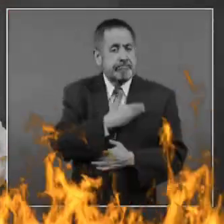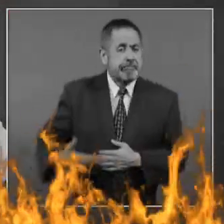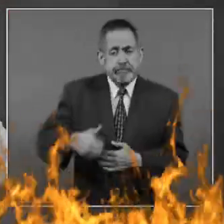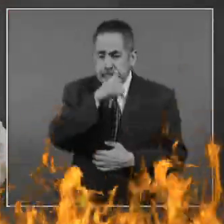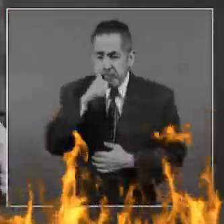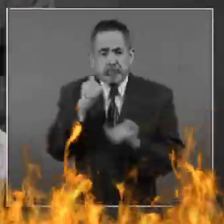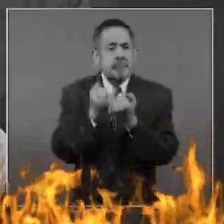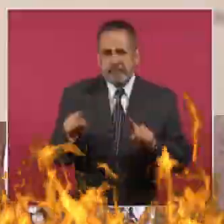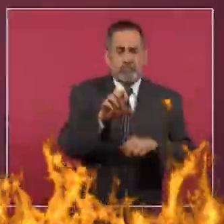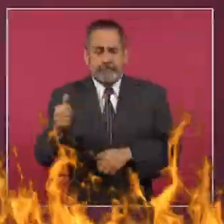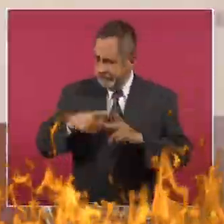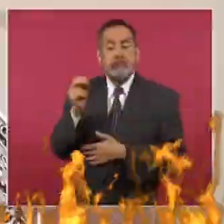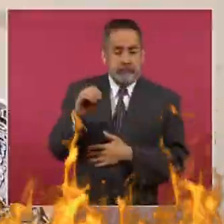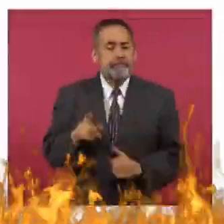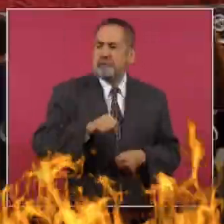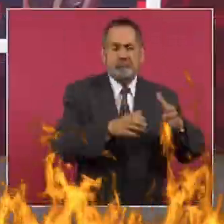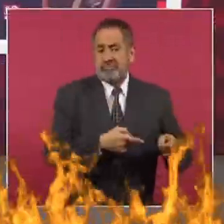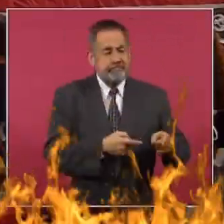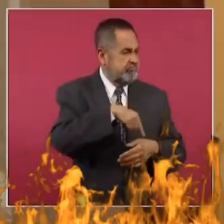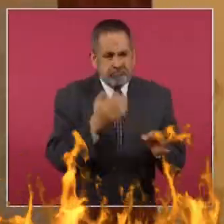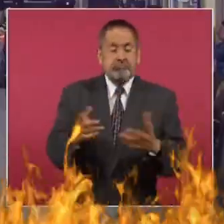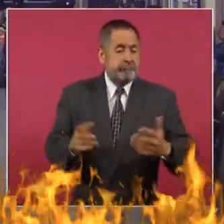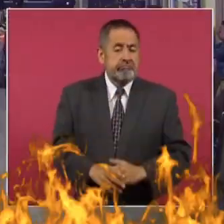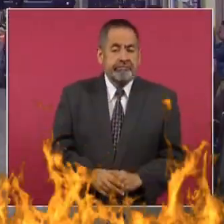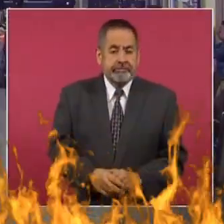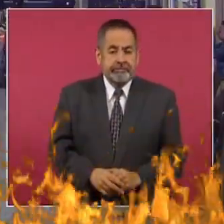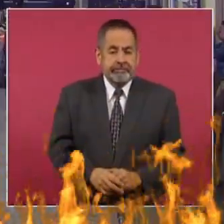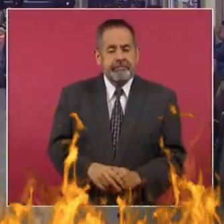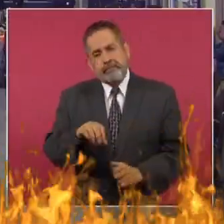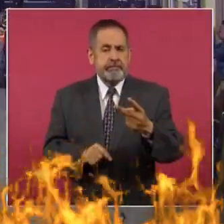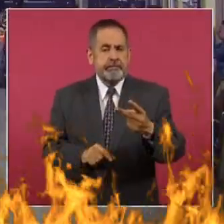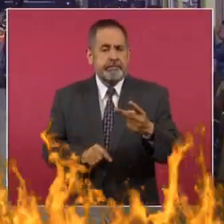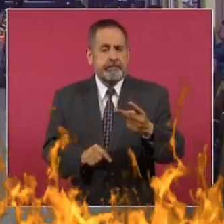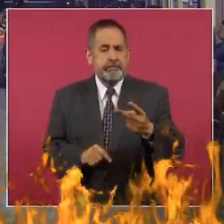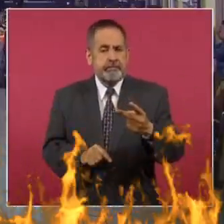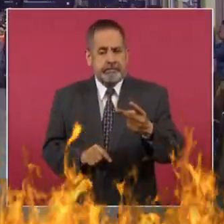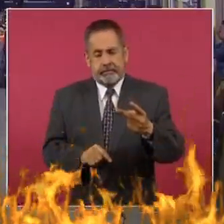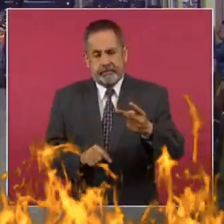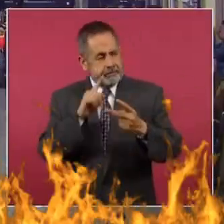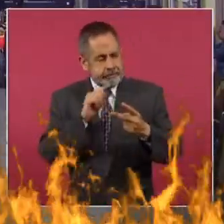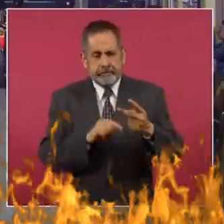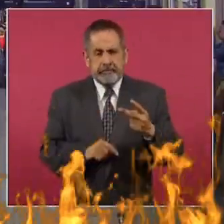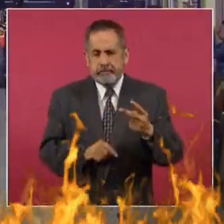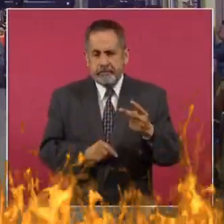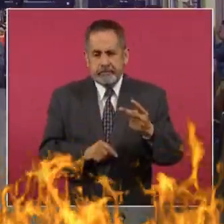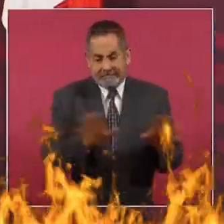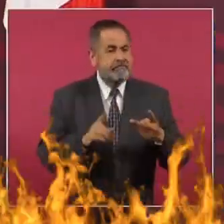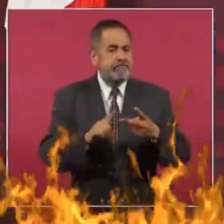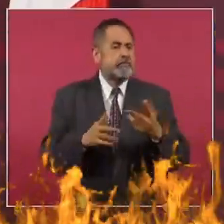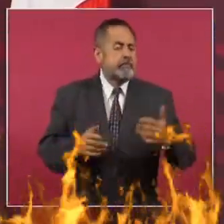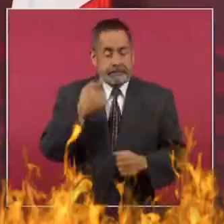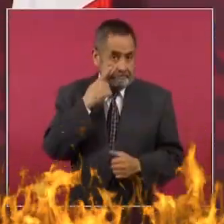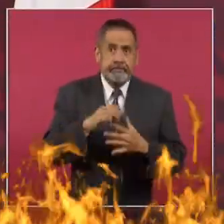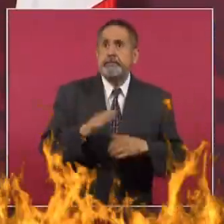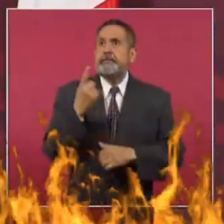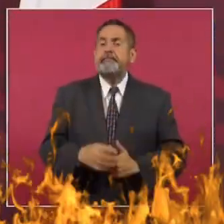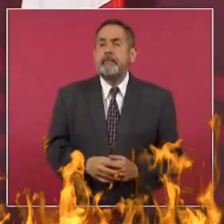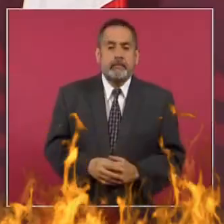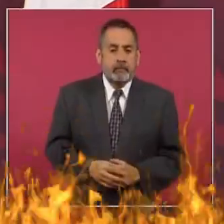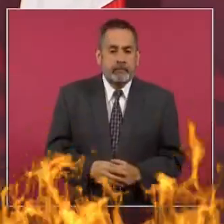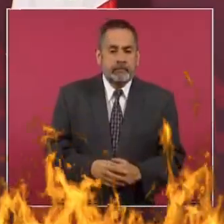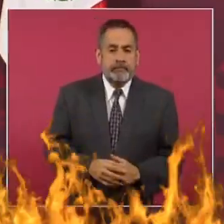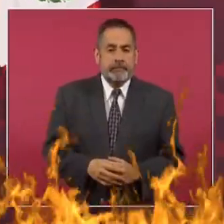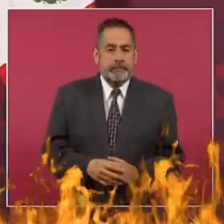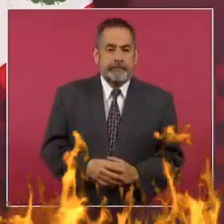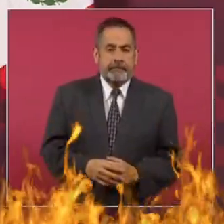presidente Juárez y el presidente Lerdo. 20 minutos después. ¿Qué otra cosa se puede hacer ante un mal tan arraigado? Porque